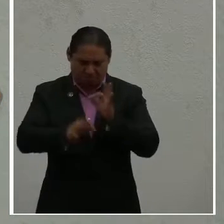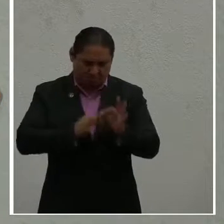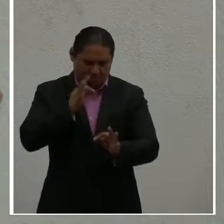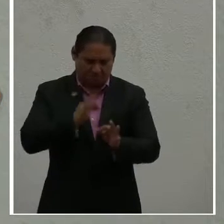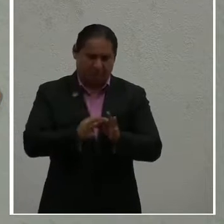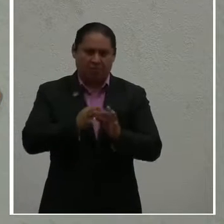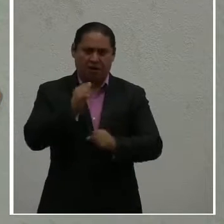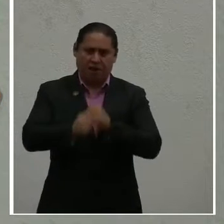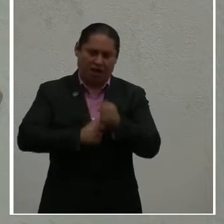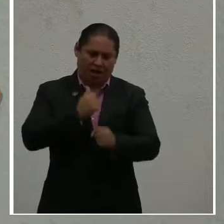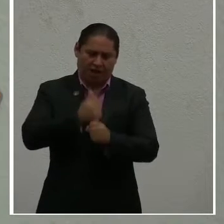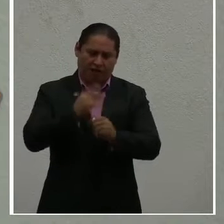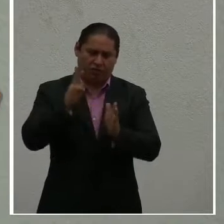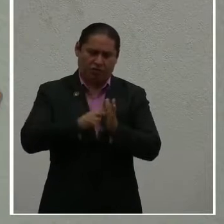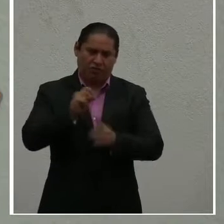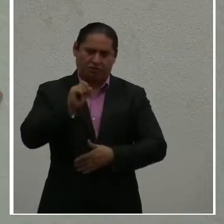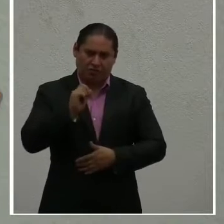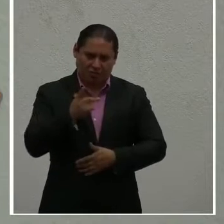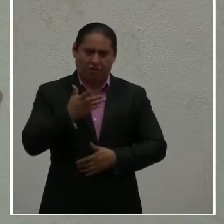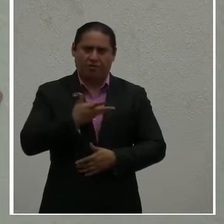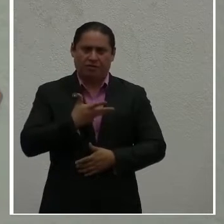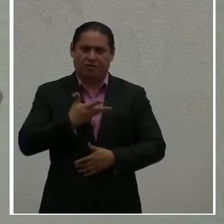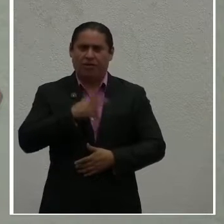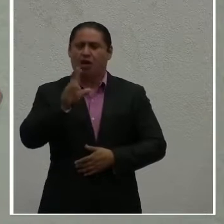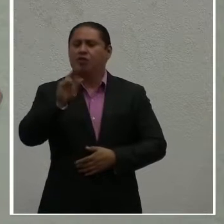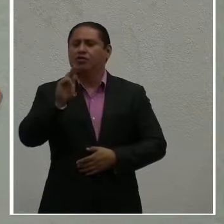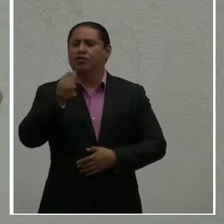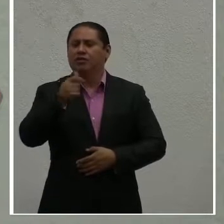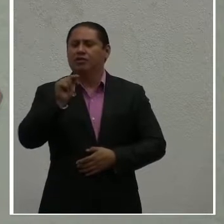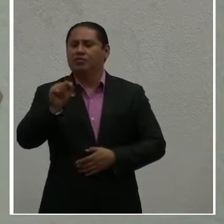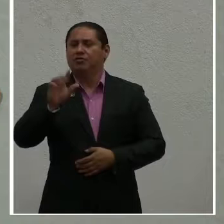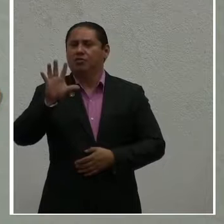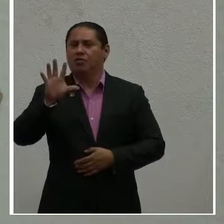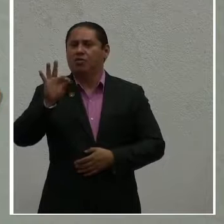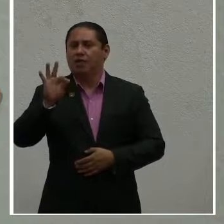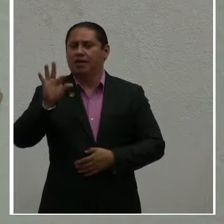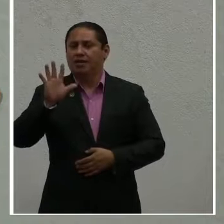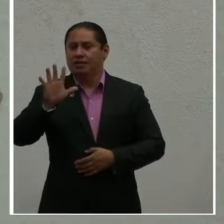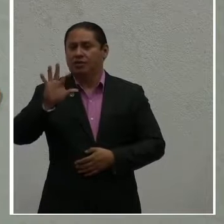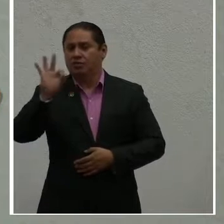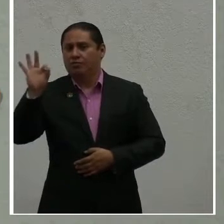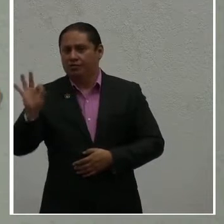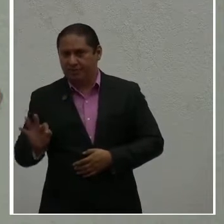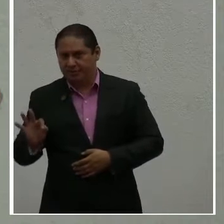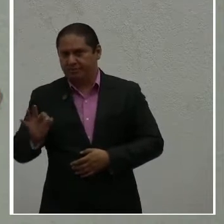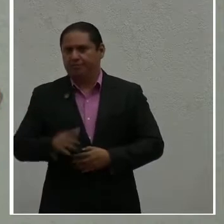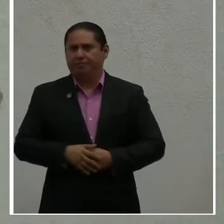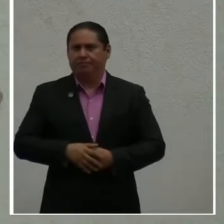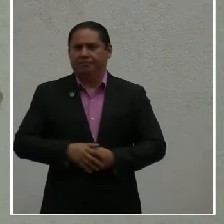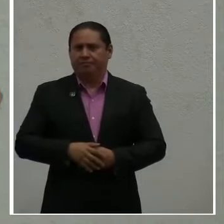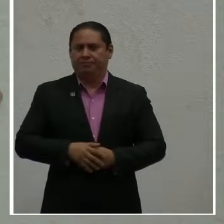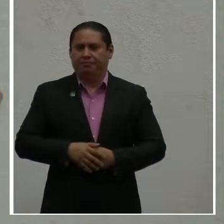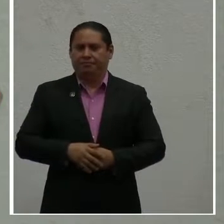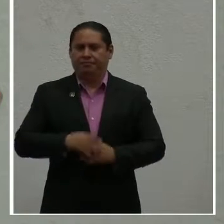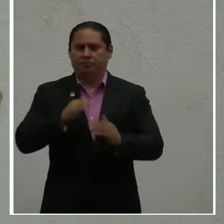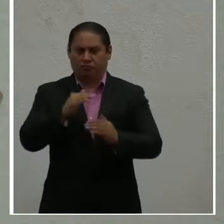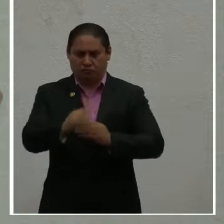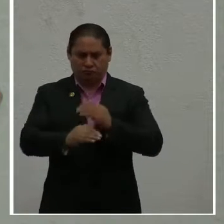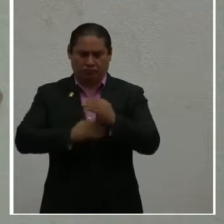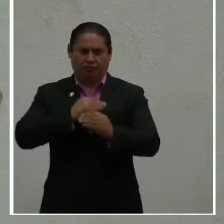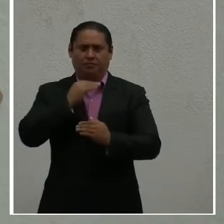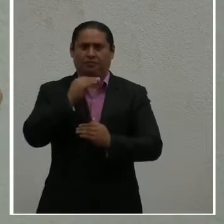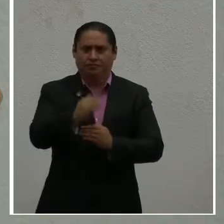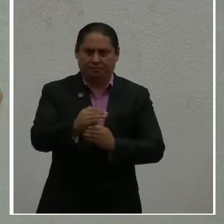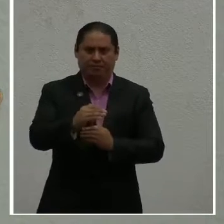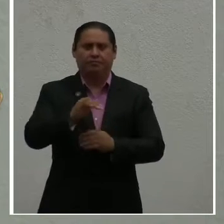año 2021, se obtuvo el 86.45%, lo que equivale a un avance total sexenio